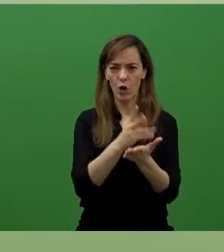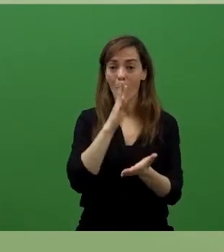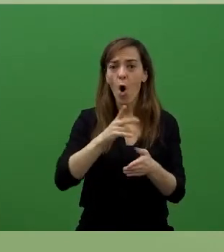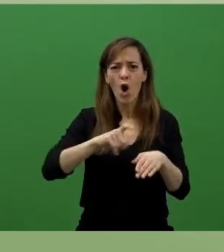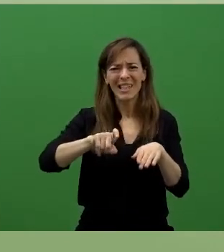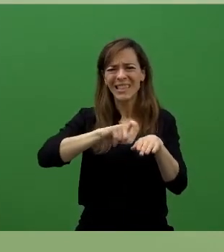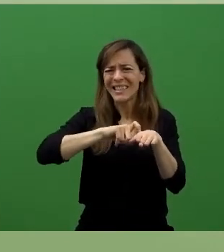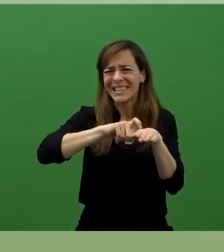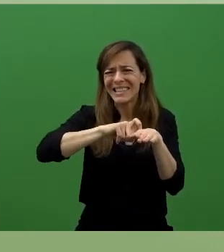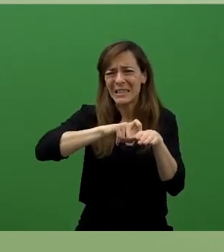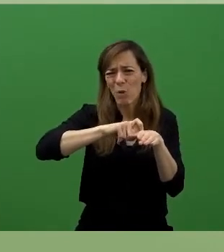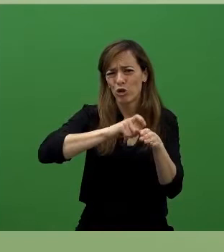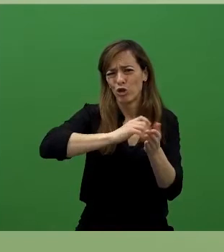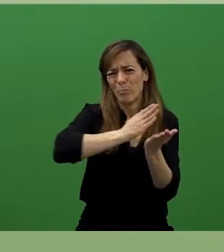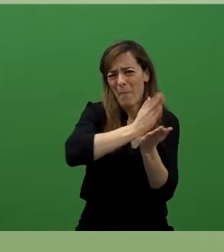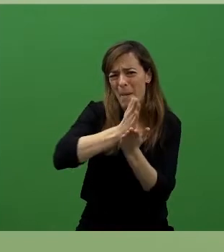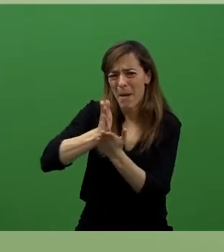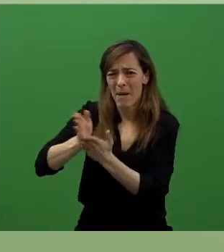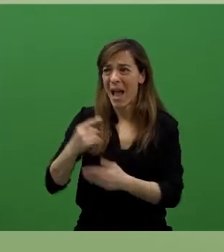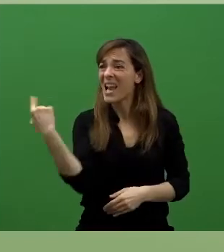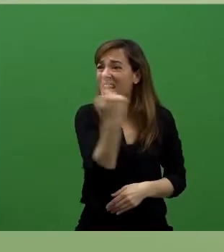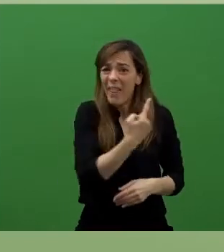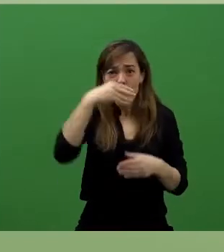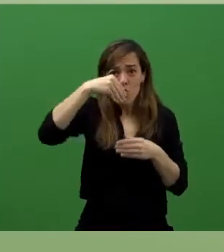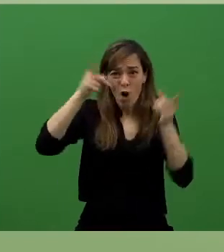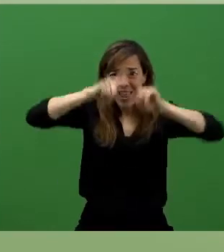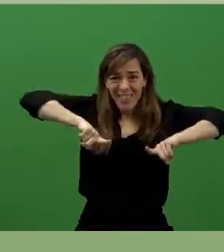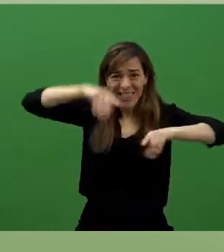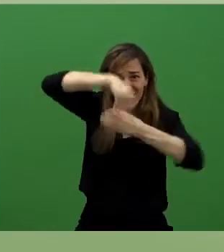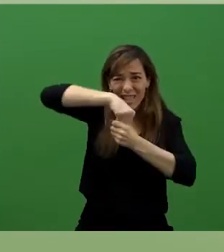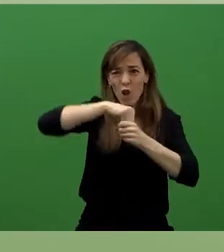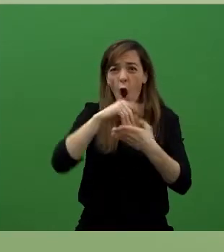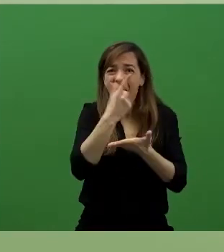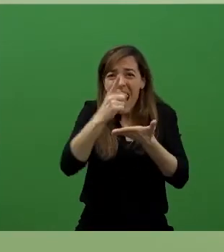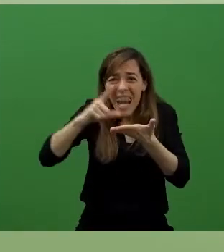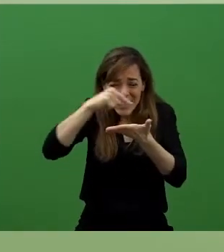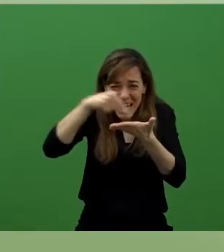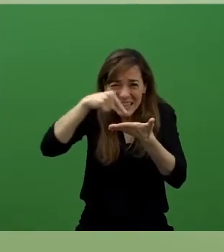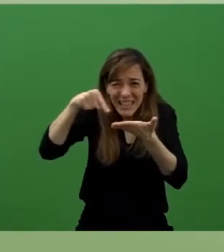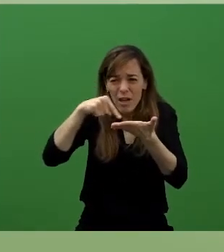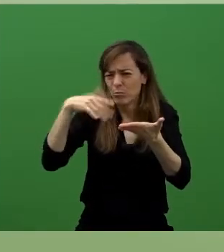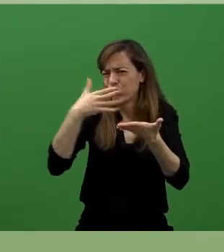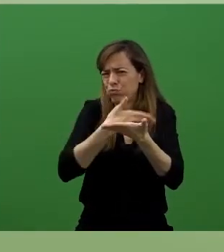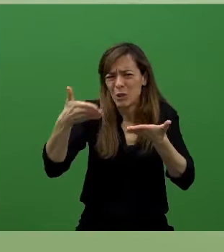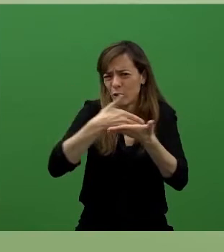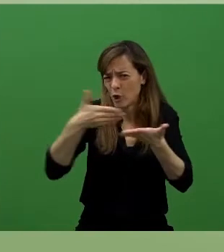hay muchas letritas distintas en cada uno de nosotros, ¿no? Y esto es uno de los retos que hace tiempo que estamos trabajando en